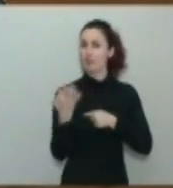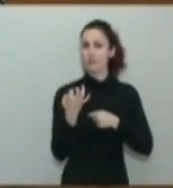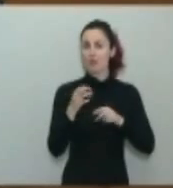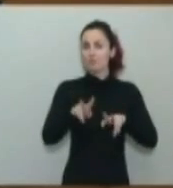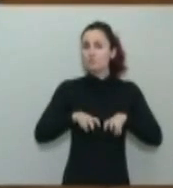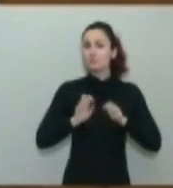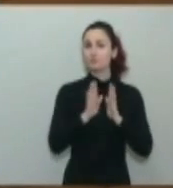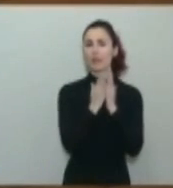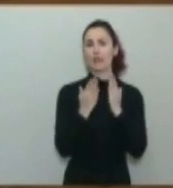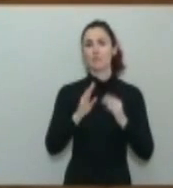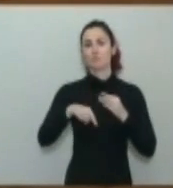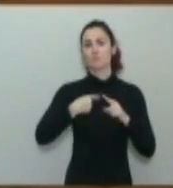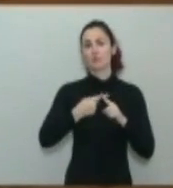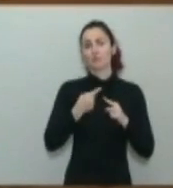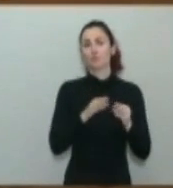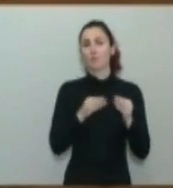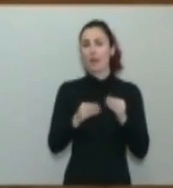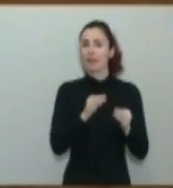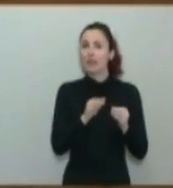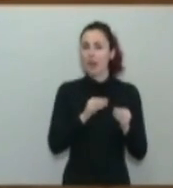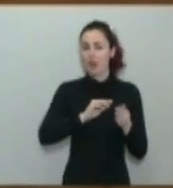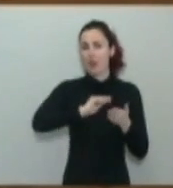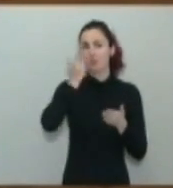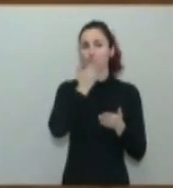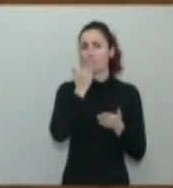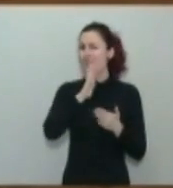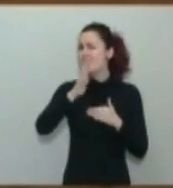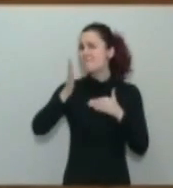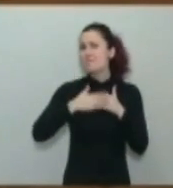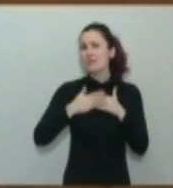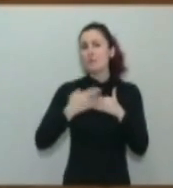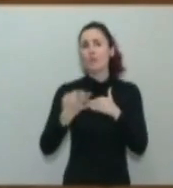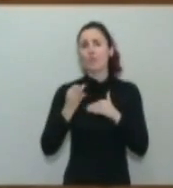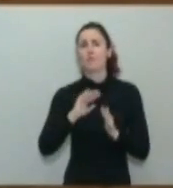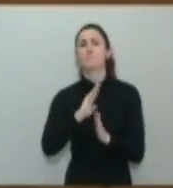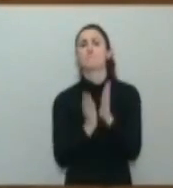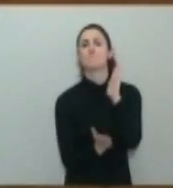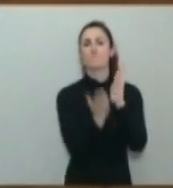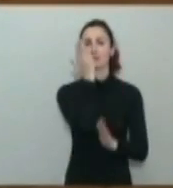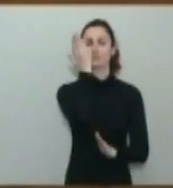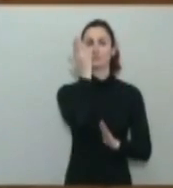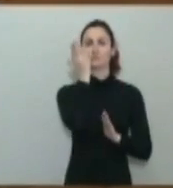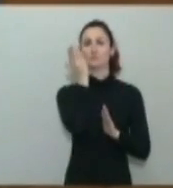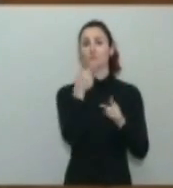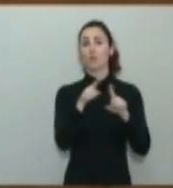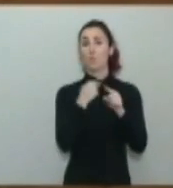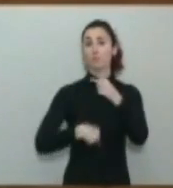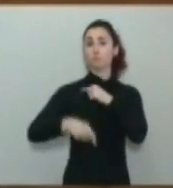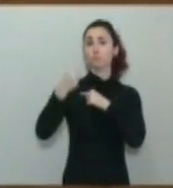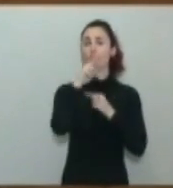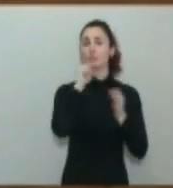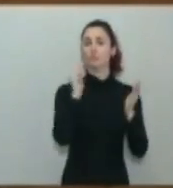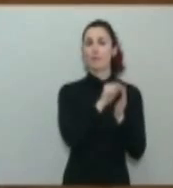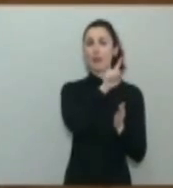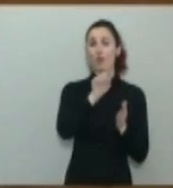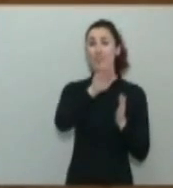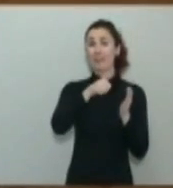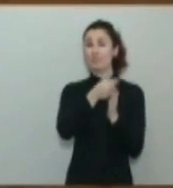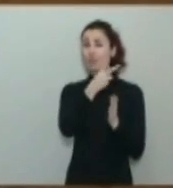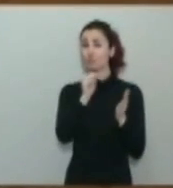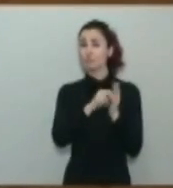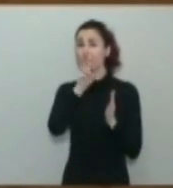para la adquisición de libros de texto y material didáctico hasta alcanzar, como mínimo, las cuantías consignadas para el curso escolar